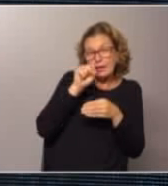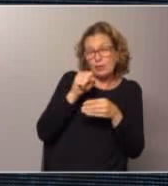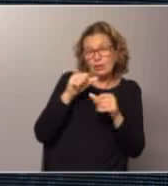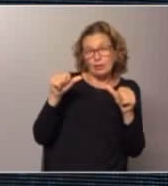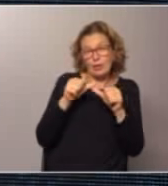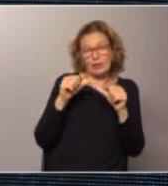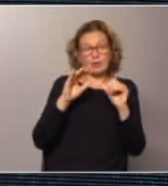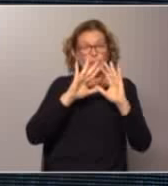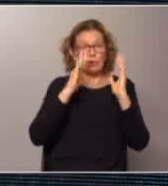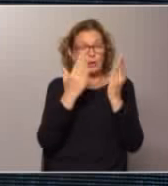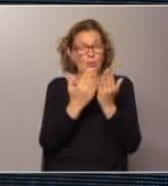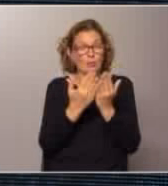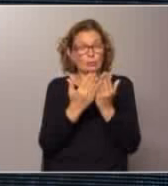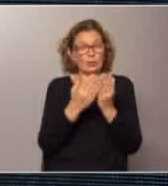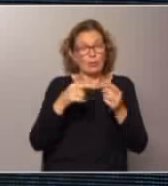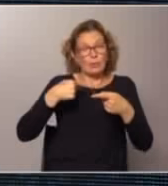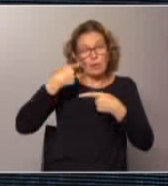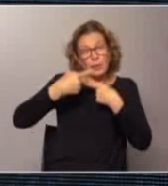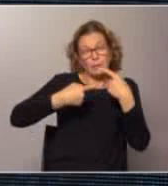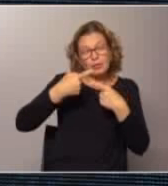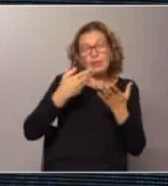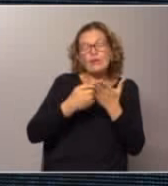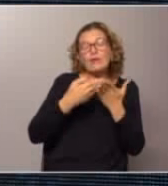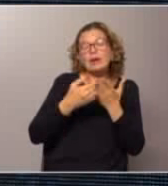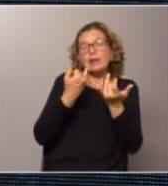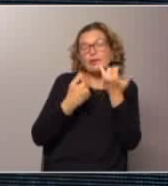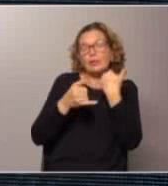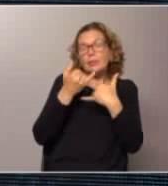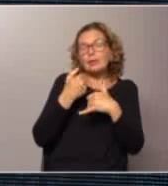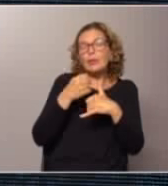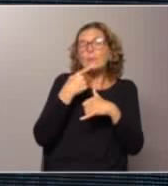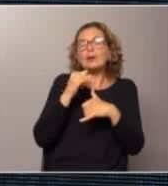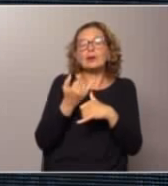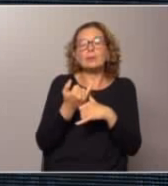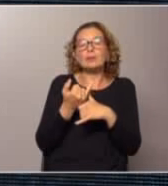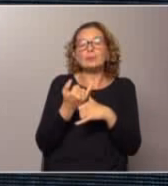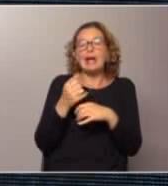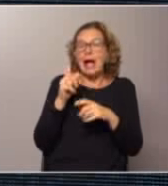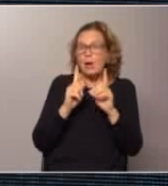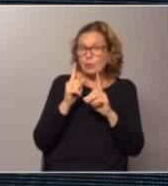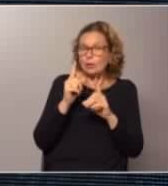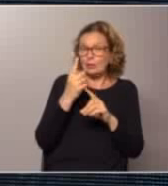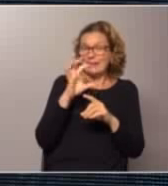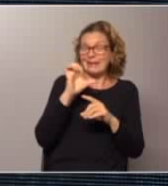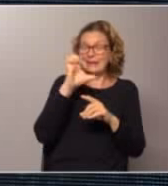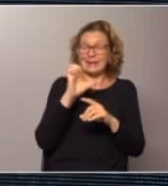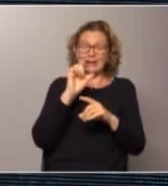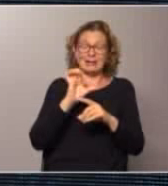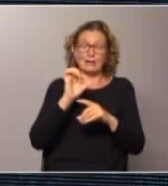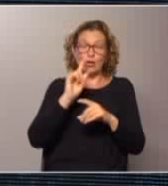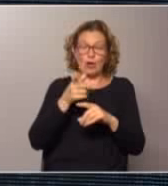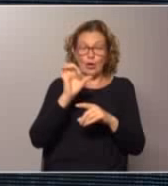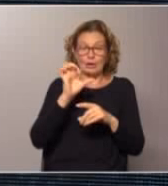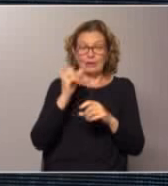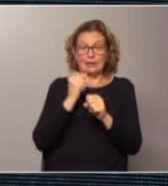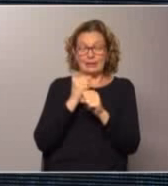nos hacemos del mundo en lo que son los procesos de desinformación un sesgo que se trabaja mucho y que estaba muy marcado en lo que se llama el